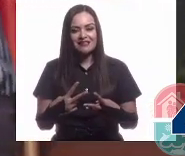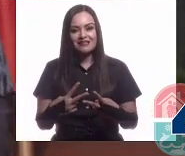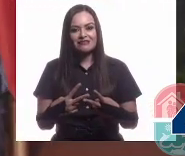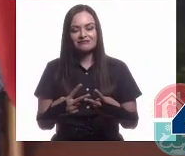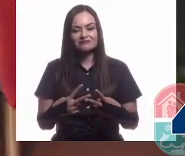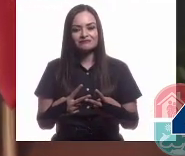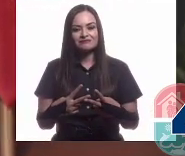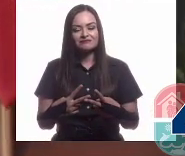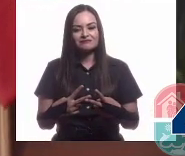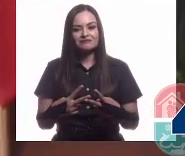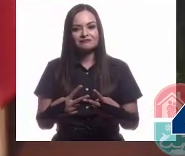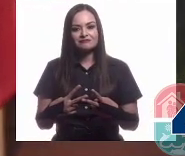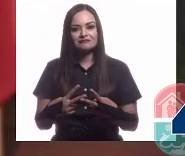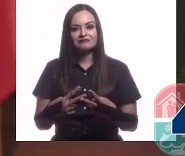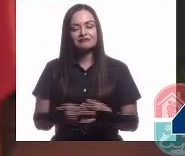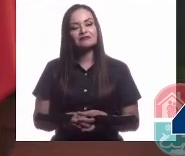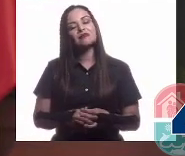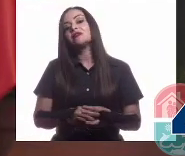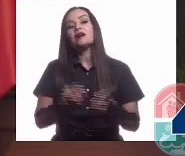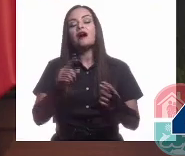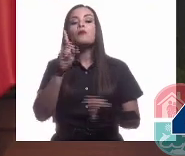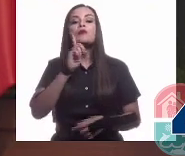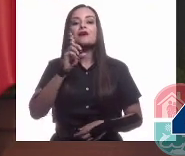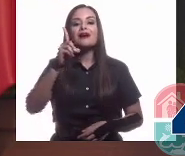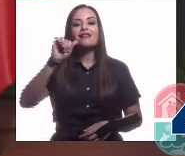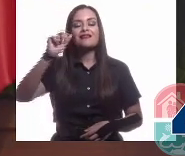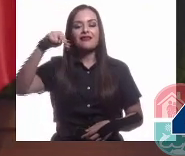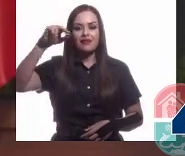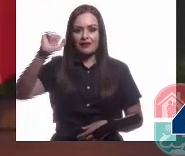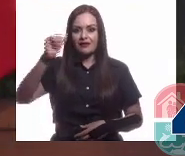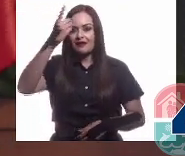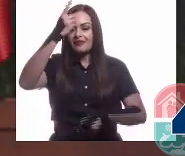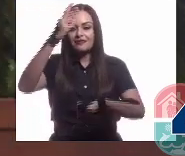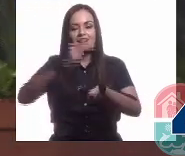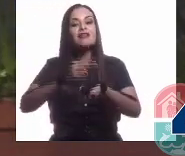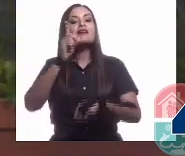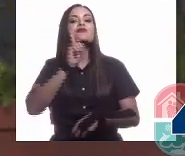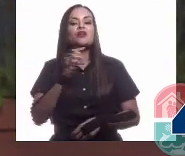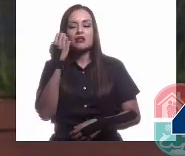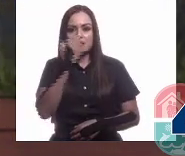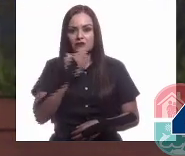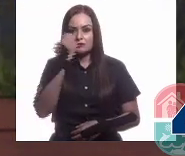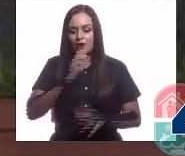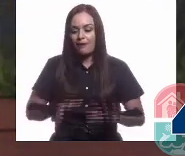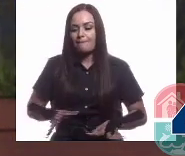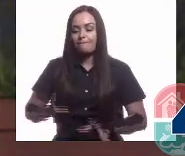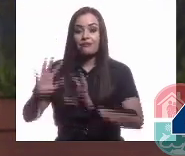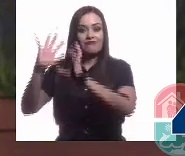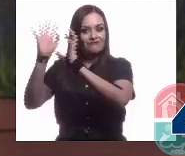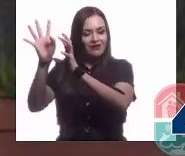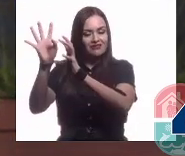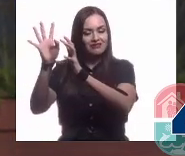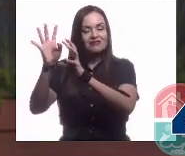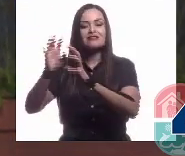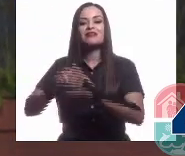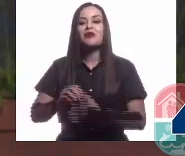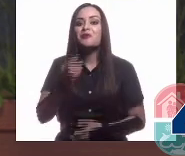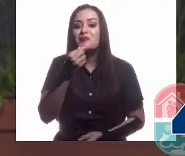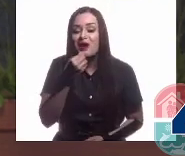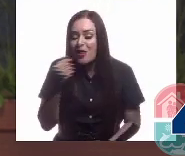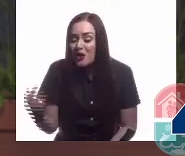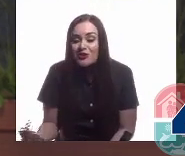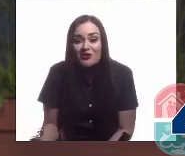simbólica a Diana Denis Martínez, que es la directora de la Escuela de Básquetbol de Mantarrayas, para los chiquitos, ya